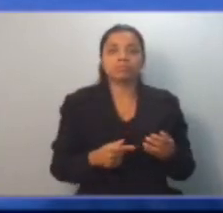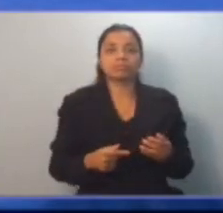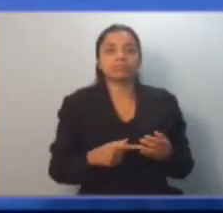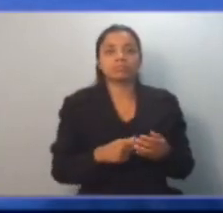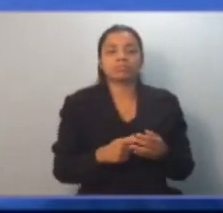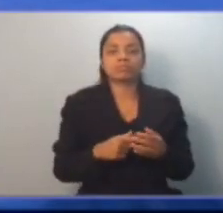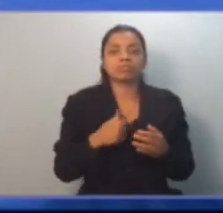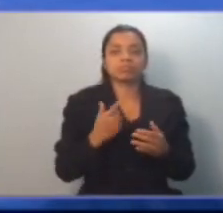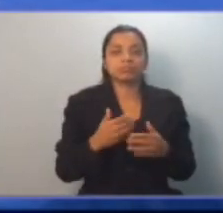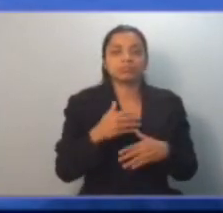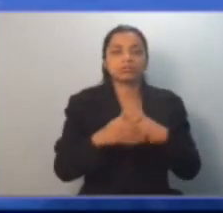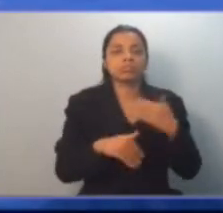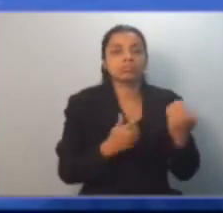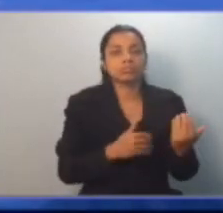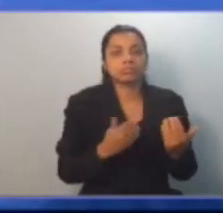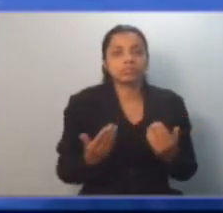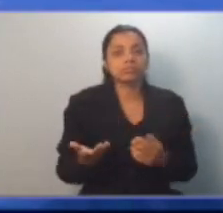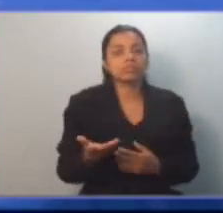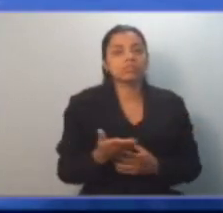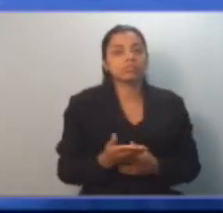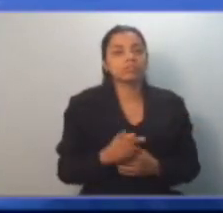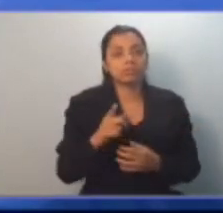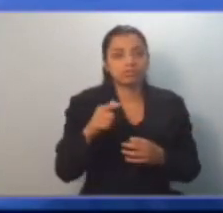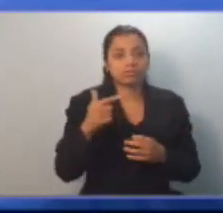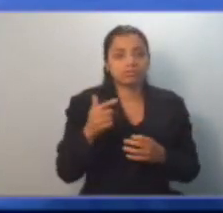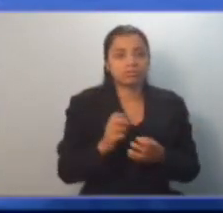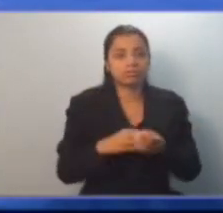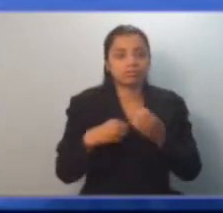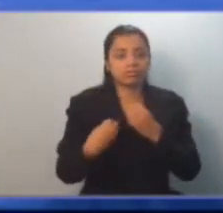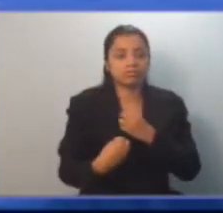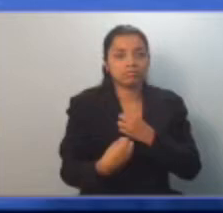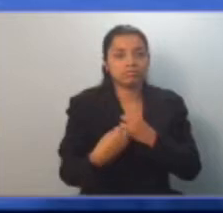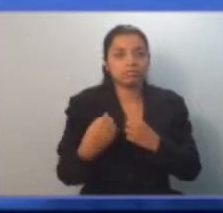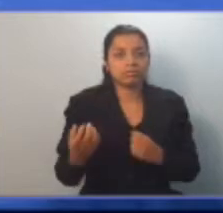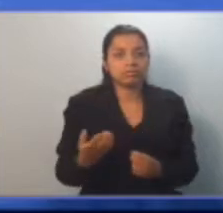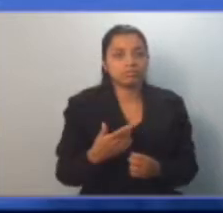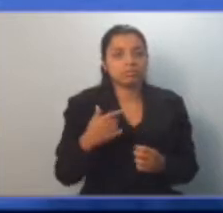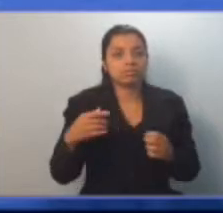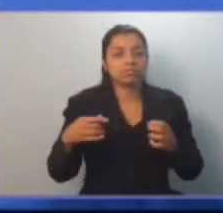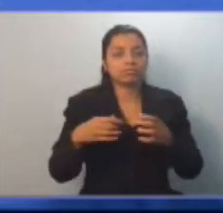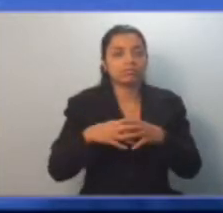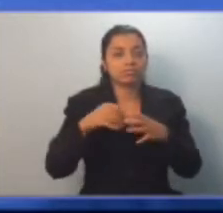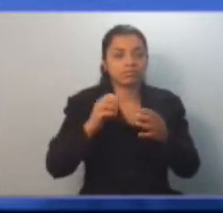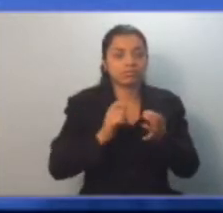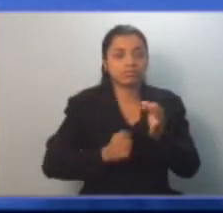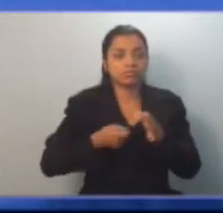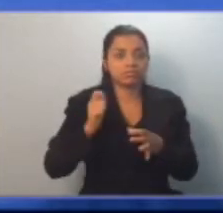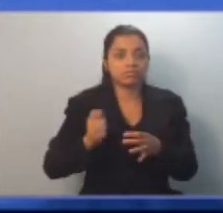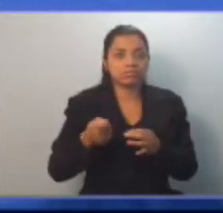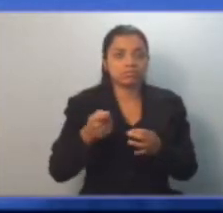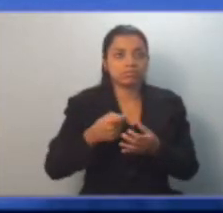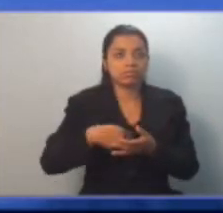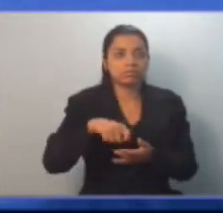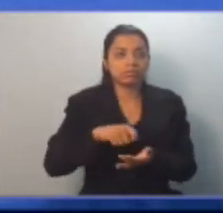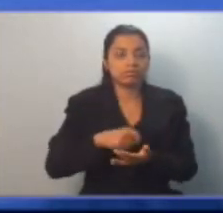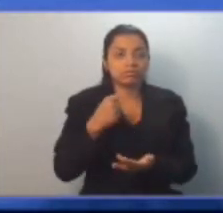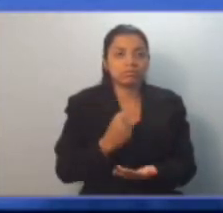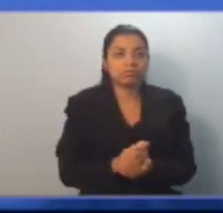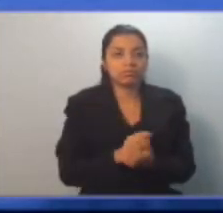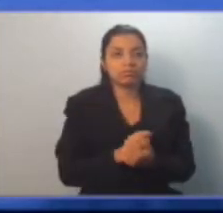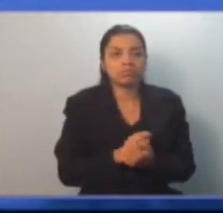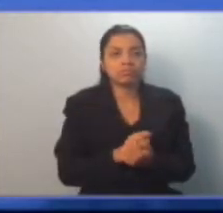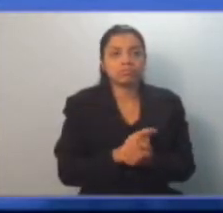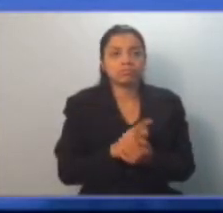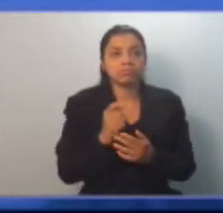debe descentralizarse, crearse un centro de gestión en la sección de notariado, hacer un área de atención